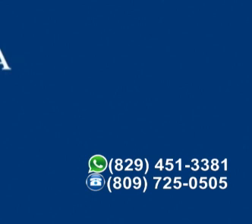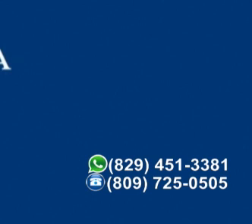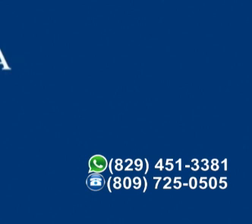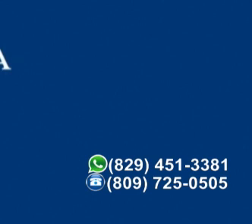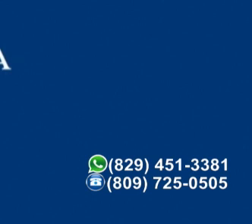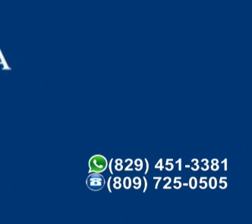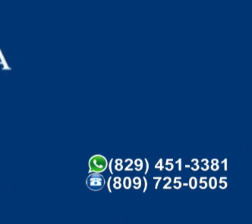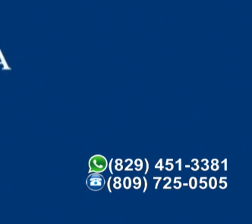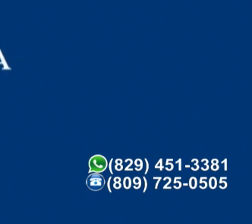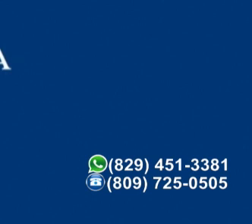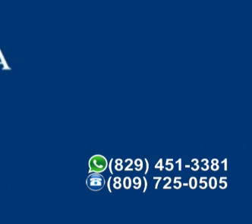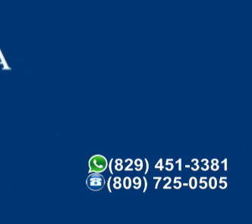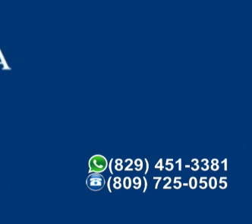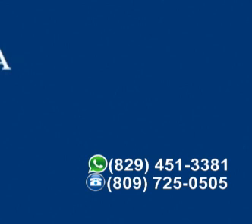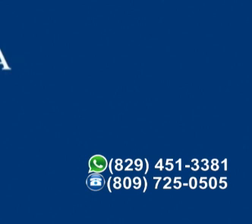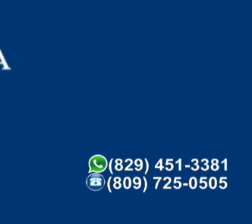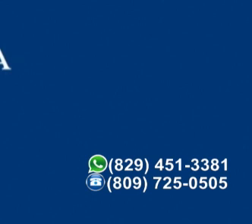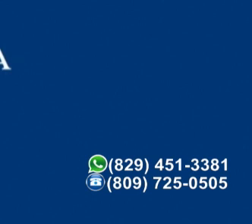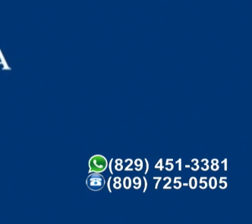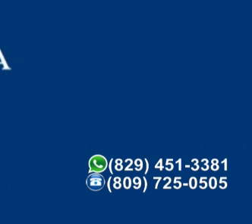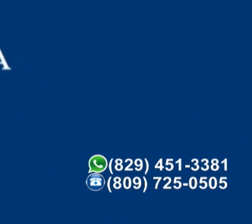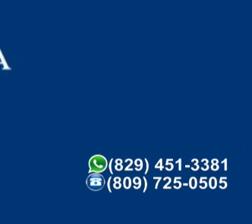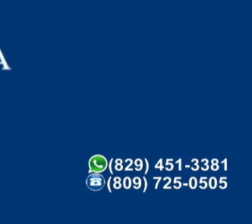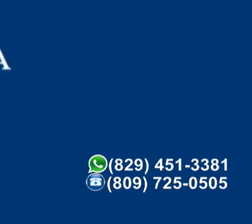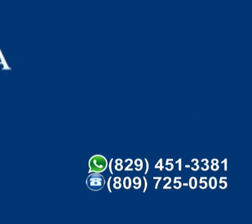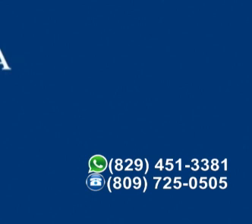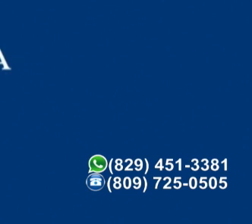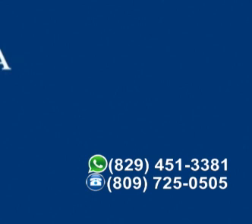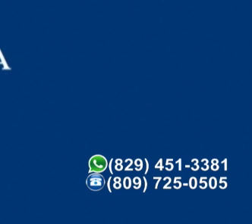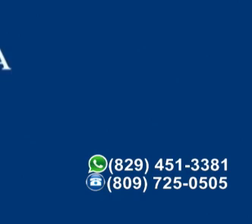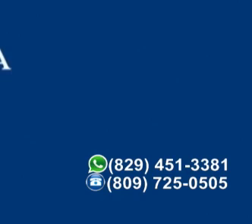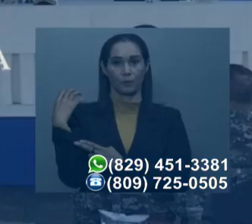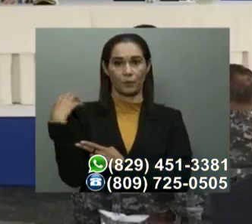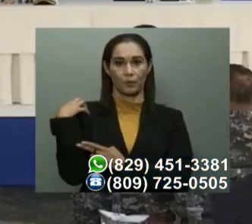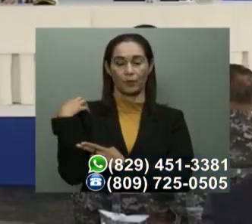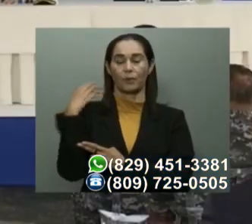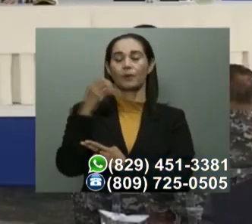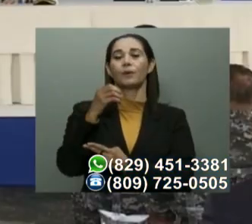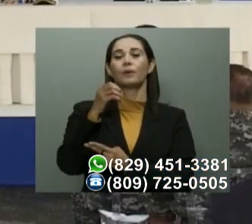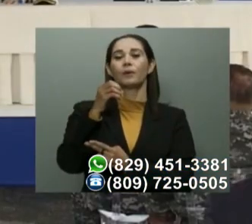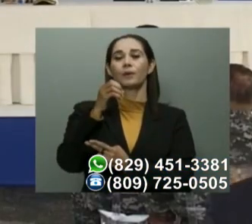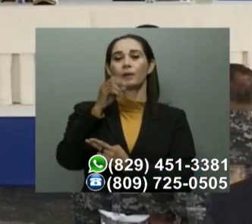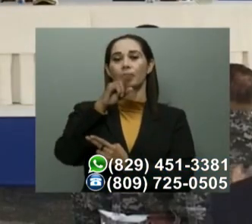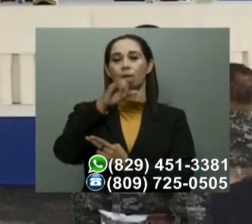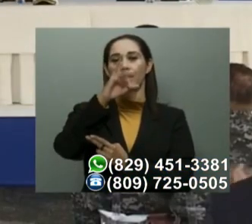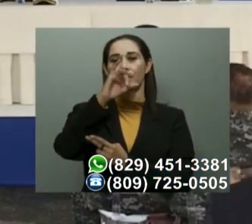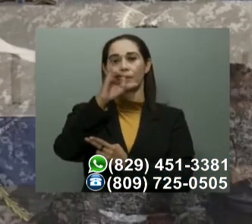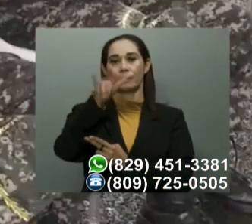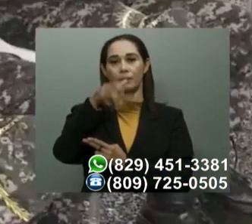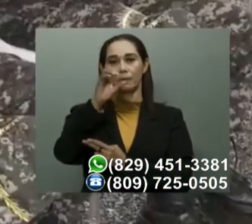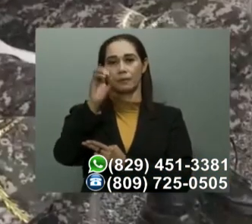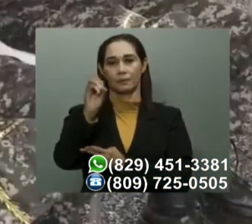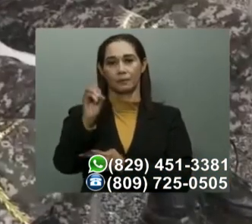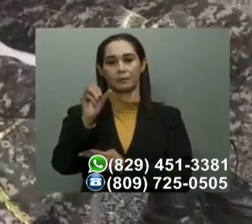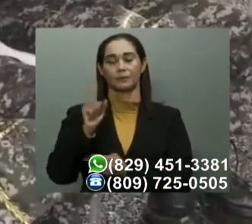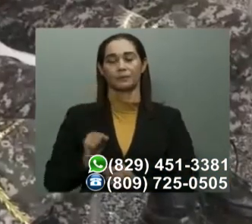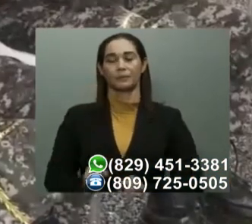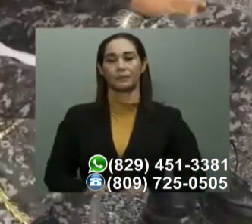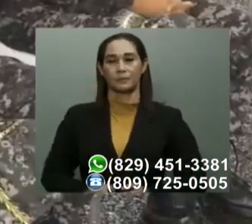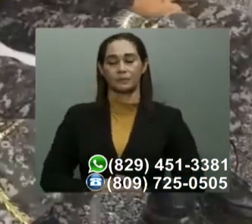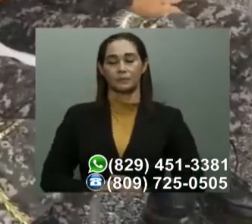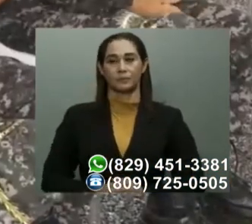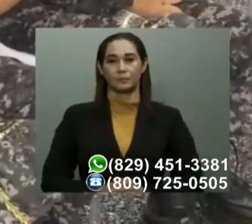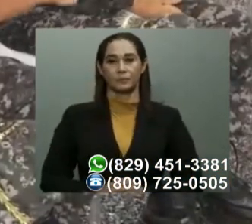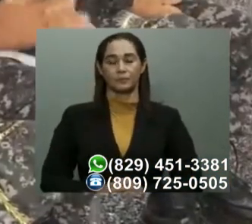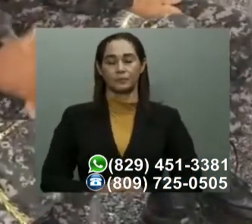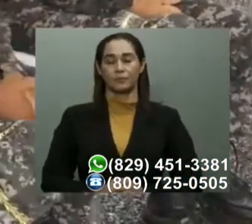vídeos que se almacenarán hasta por 60 días y sus rutas estarán monitoreadas por jim pies en tiempo